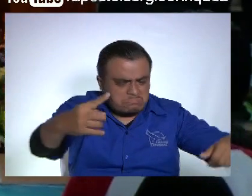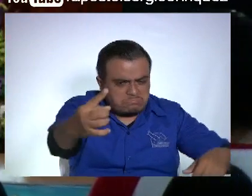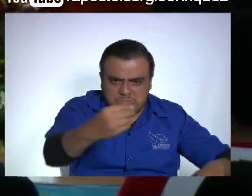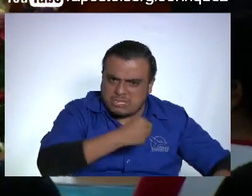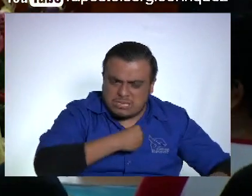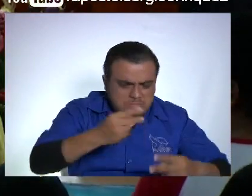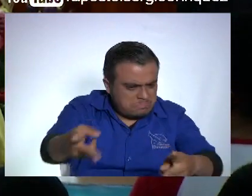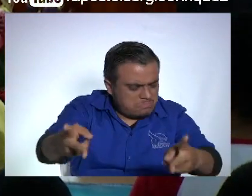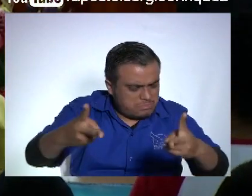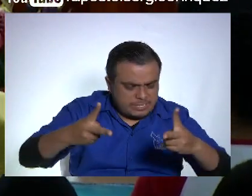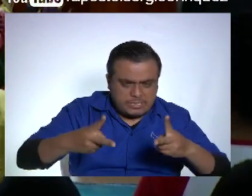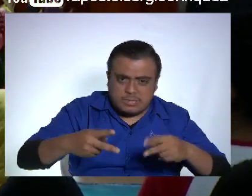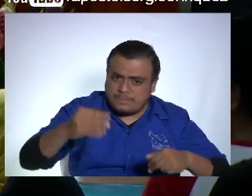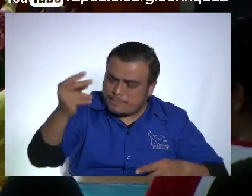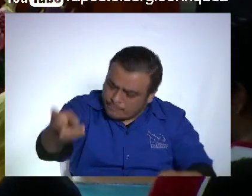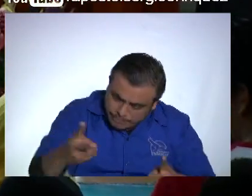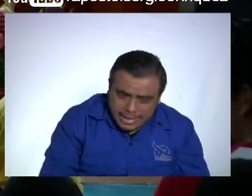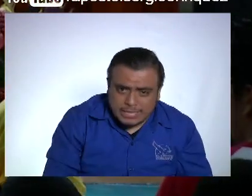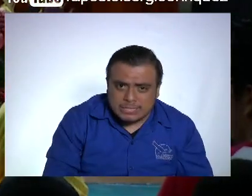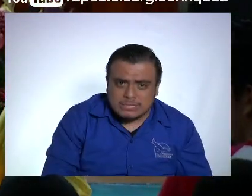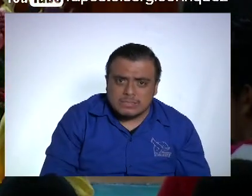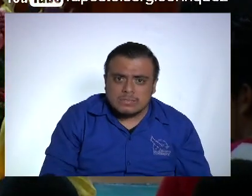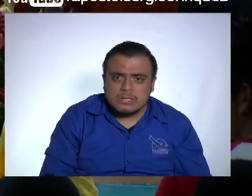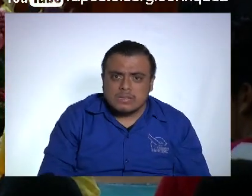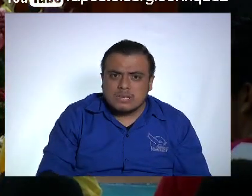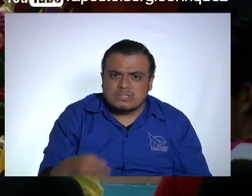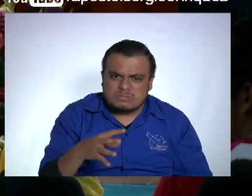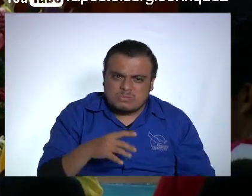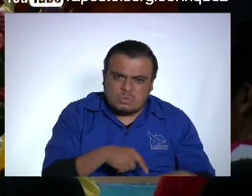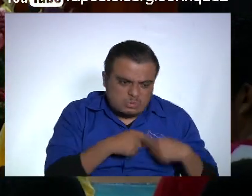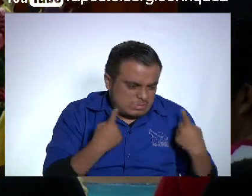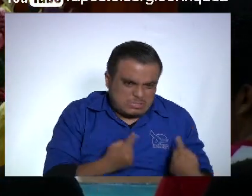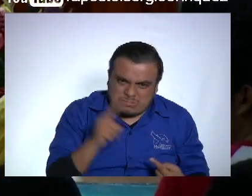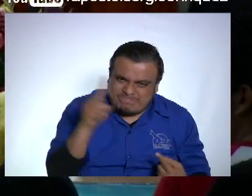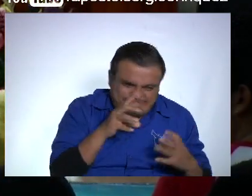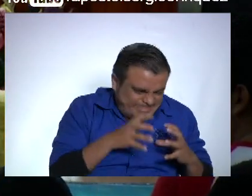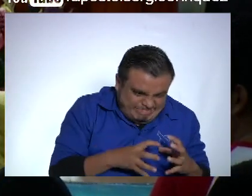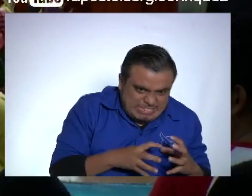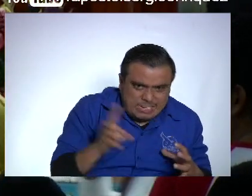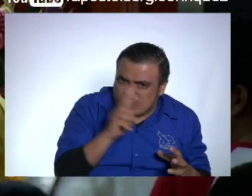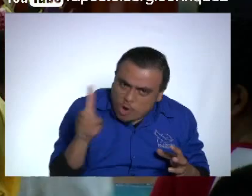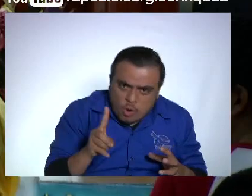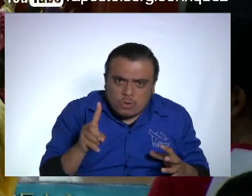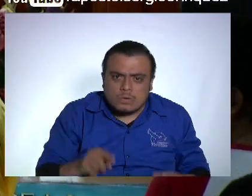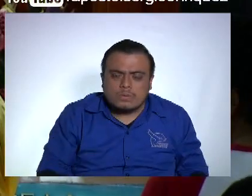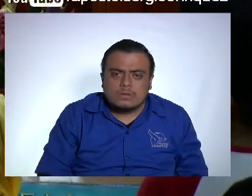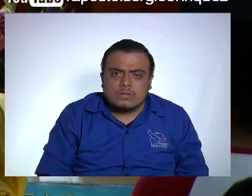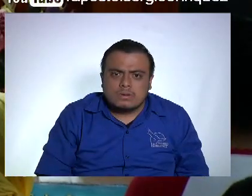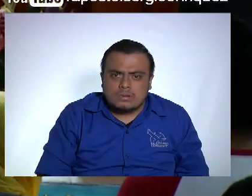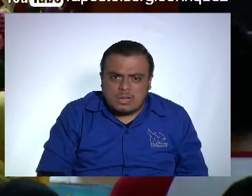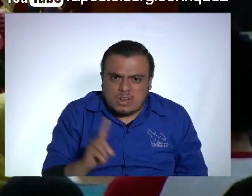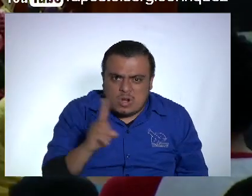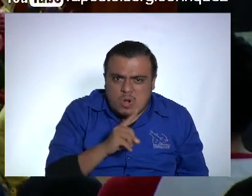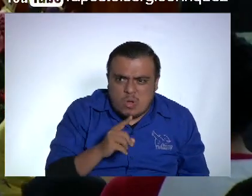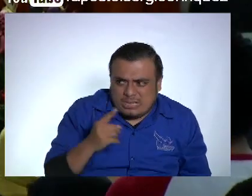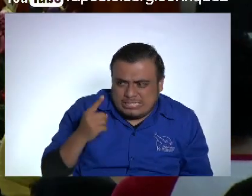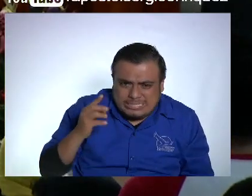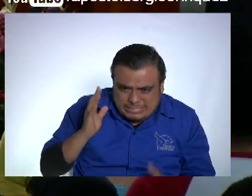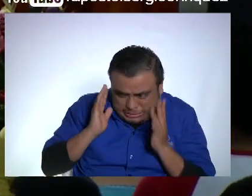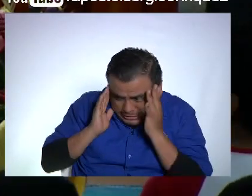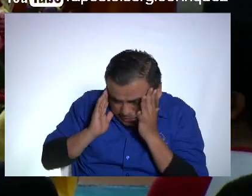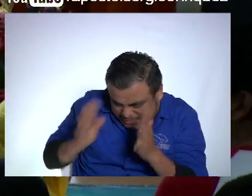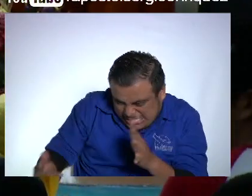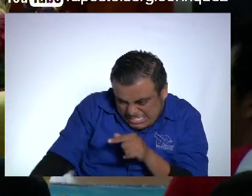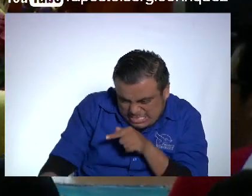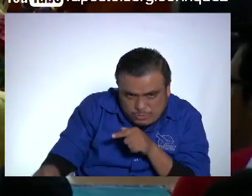No endurezcas tu corazón esta noche. No endurezcas tu corazón. No oigan la voz del enemigo. Oye la voz de Dios